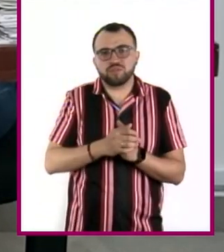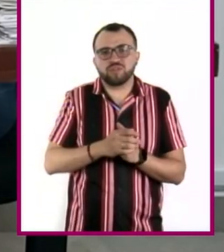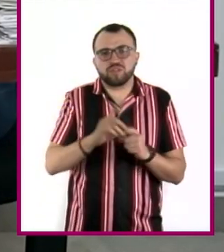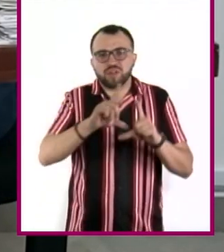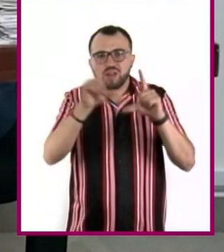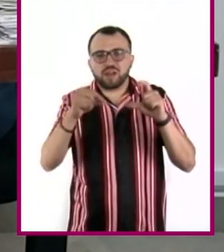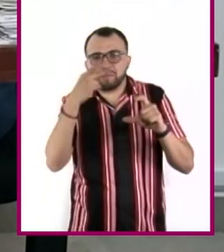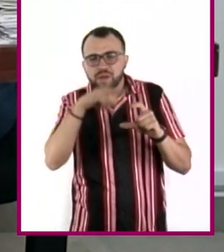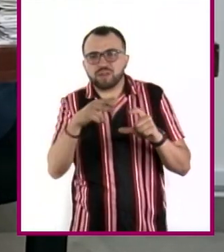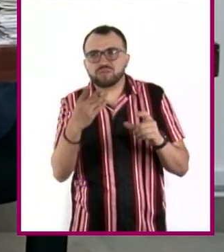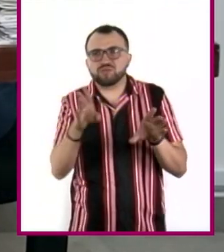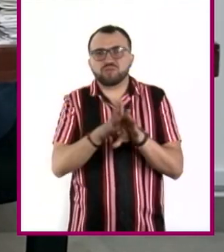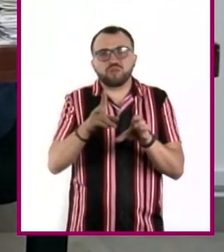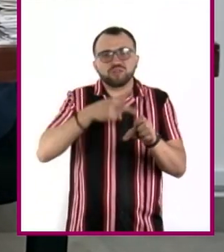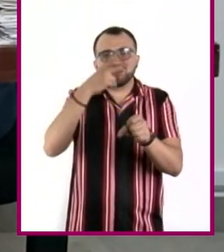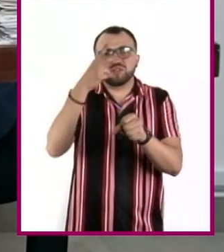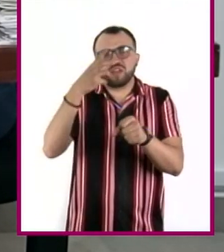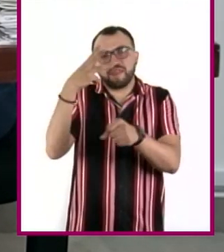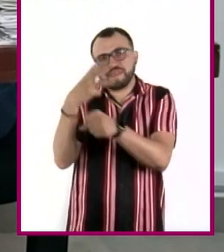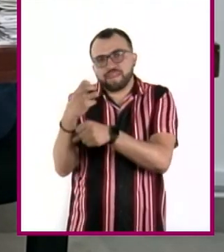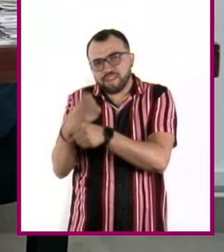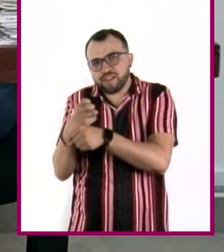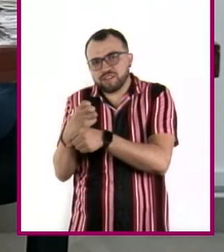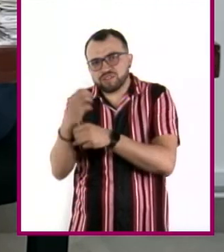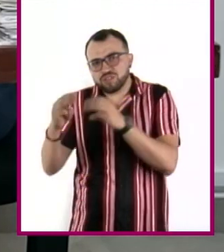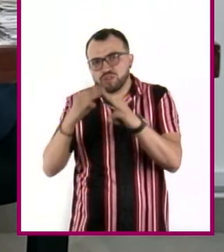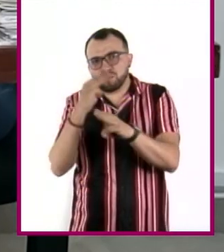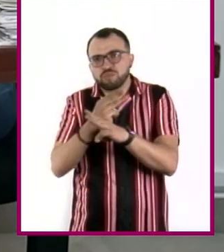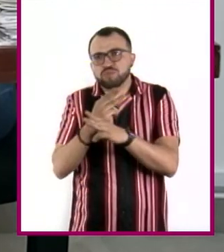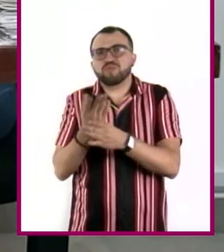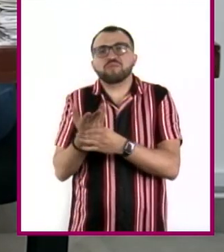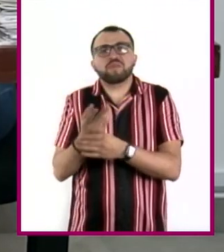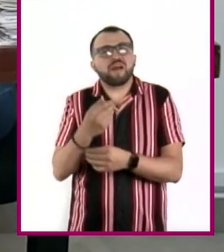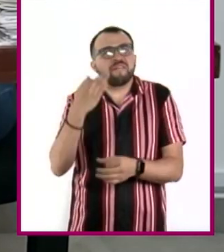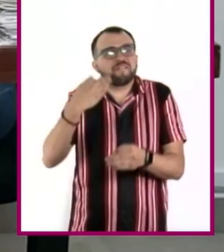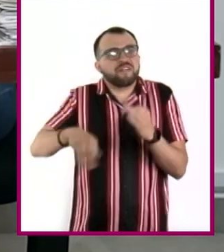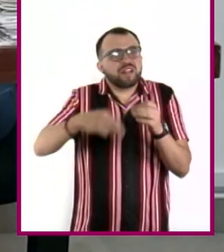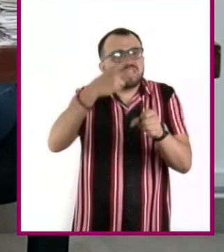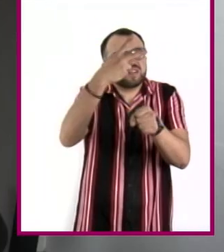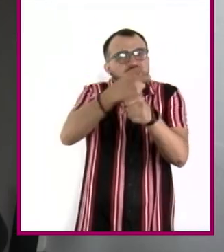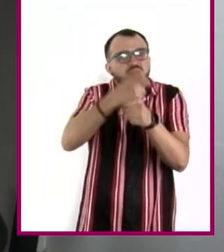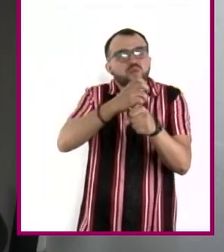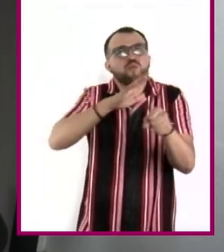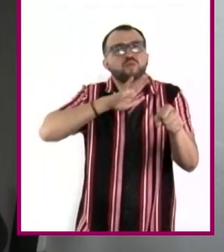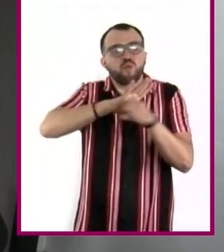cuáles son los países del segundo mundo, si hay un mundo segundo o se trata de un mundo de segunda.